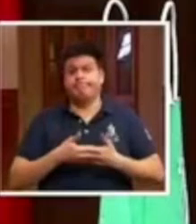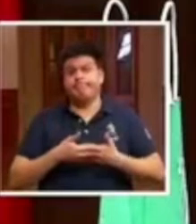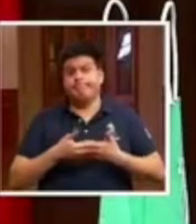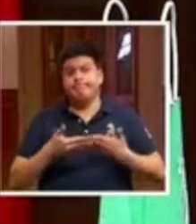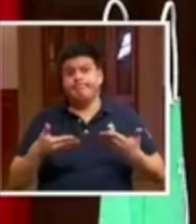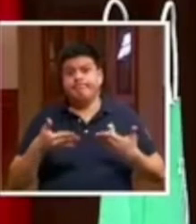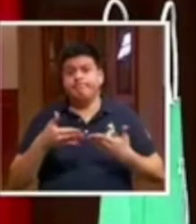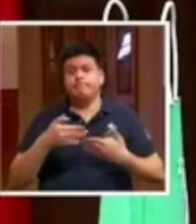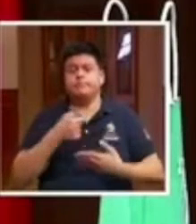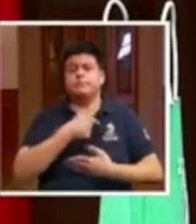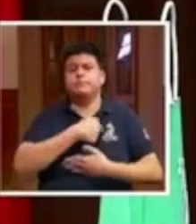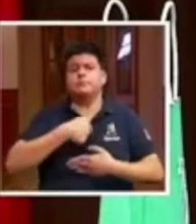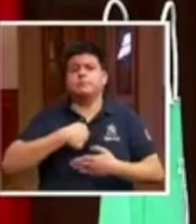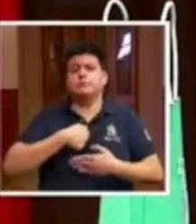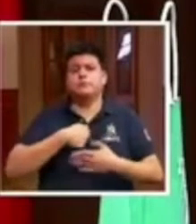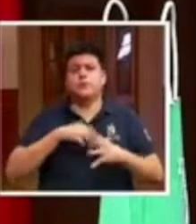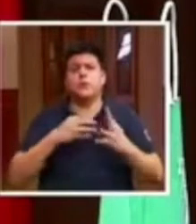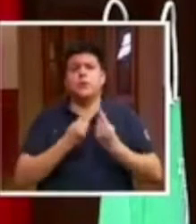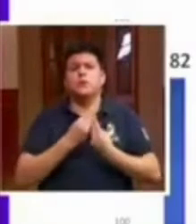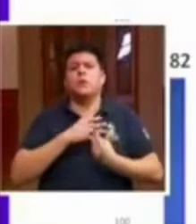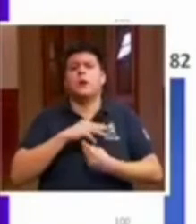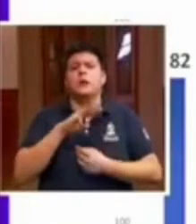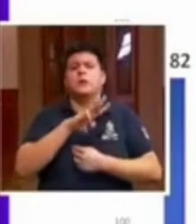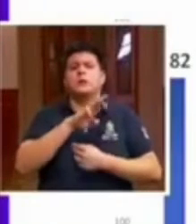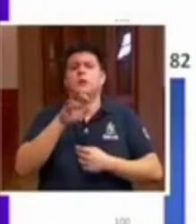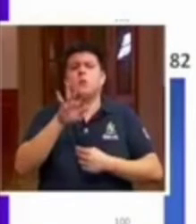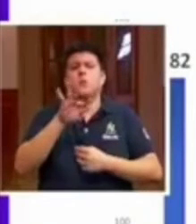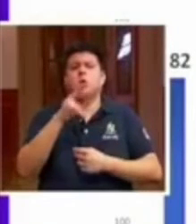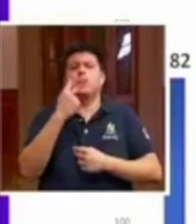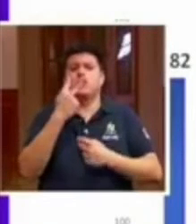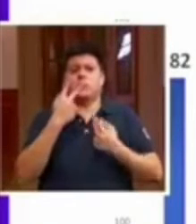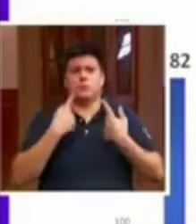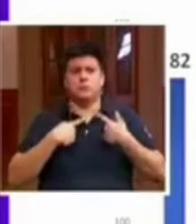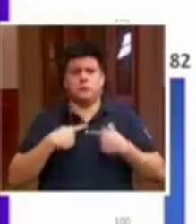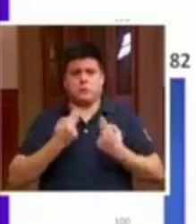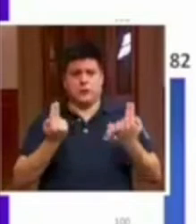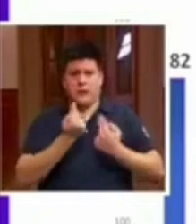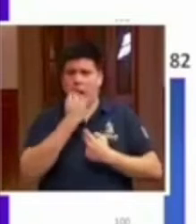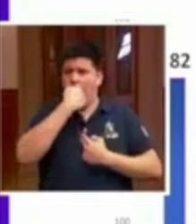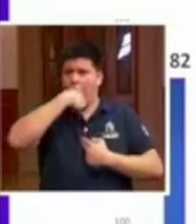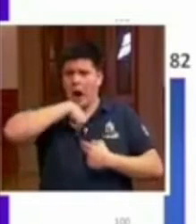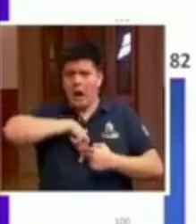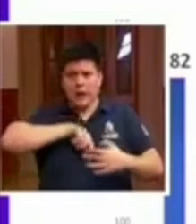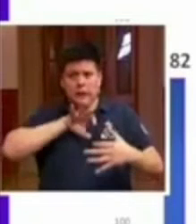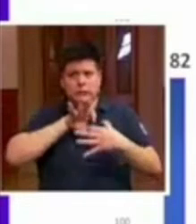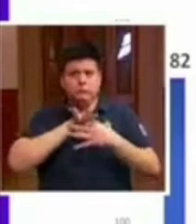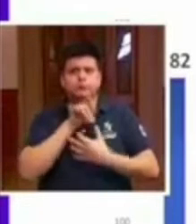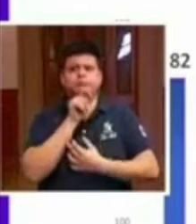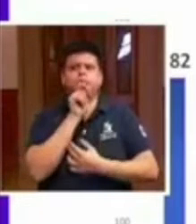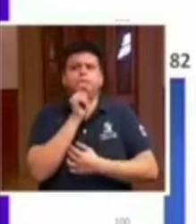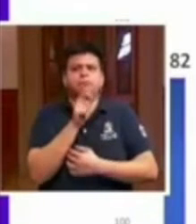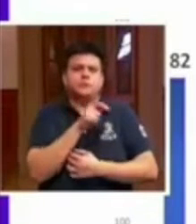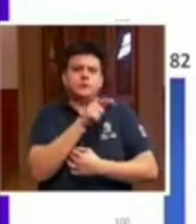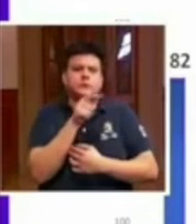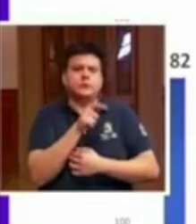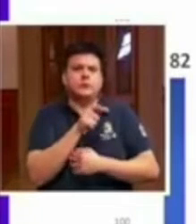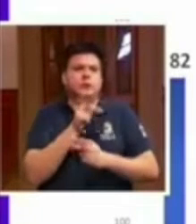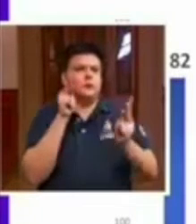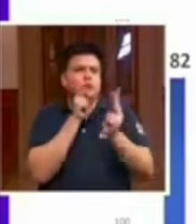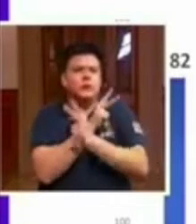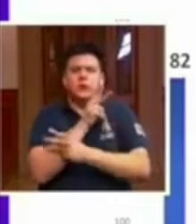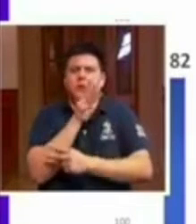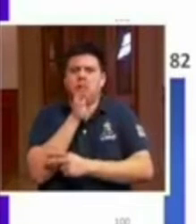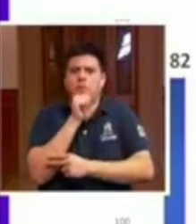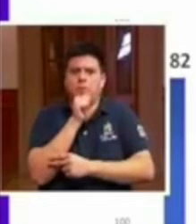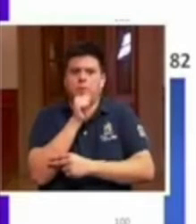hoy estamos con 342 pacientes intubados esto es decir que no pueden respirar que es